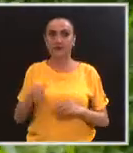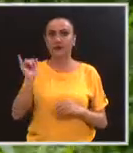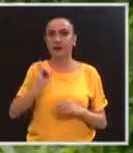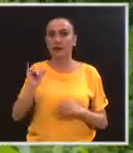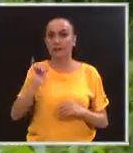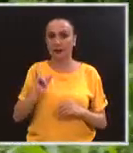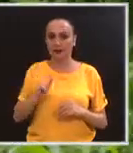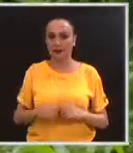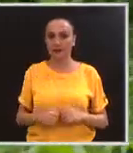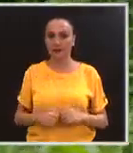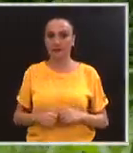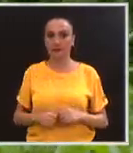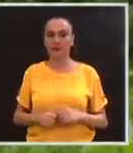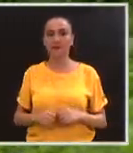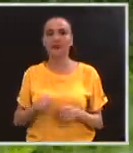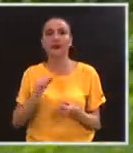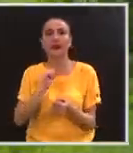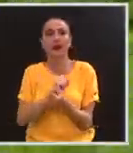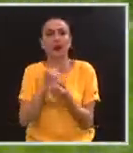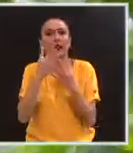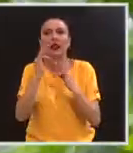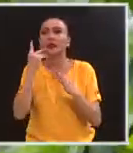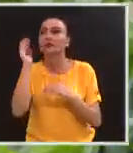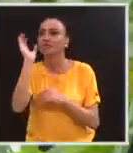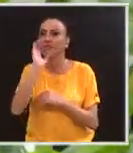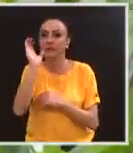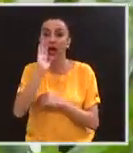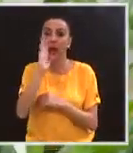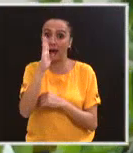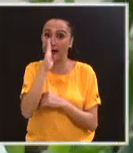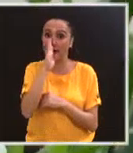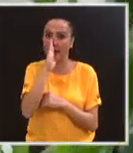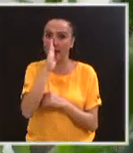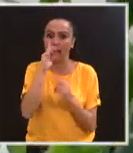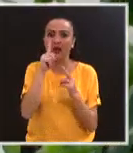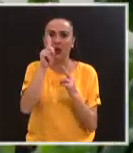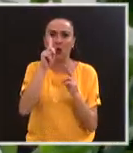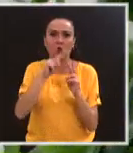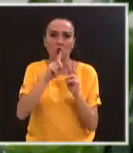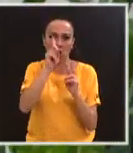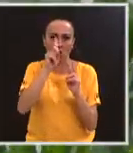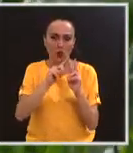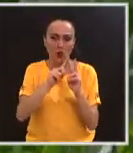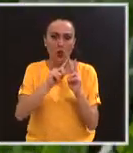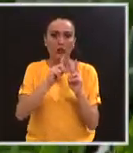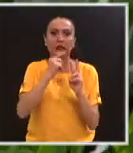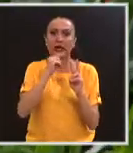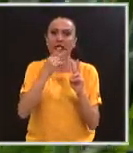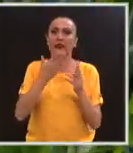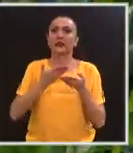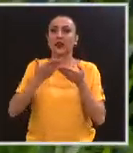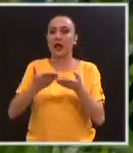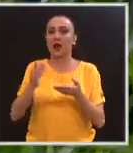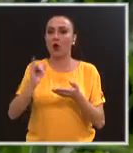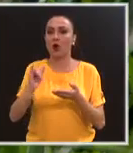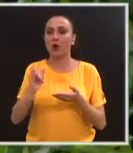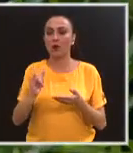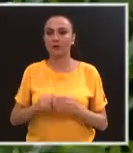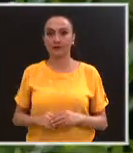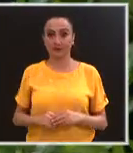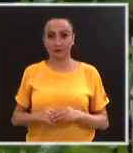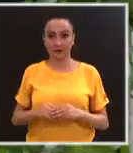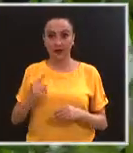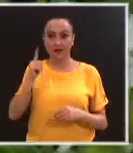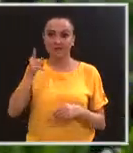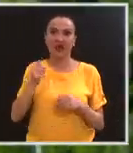también se está este deteniendo o intentando detener a la mamá de uno de estos sujetos que en apariencia pues facilitaba este la comisión